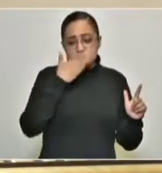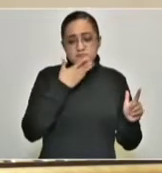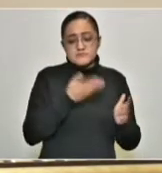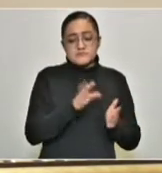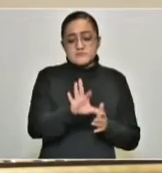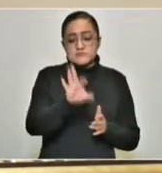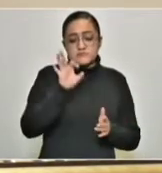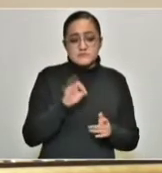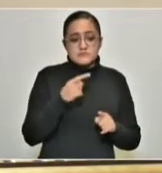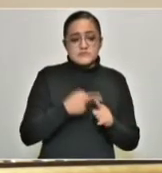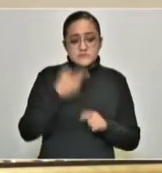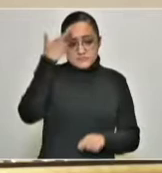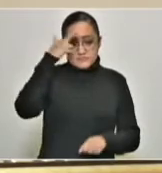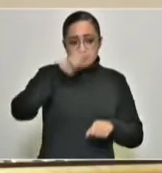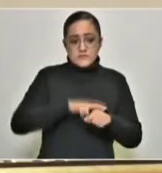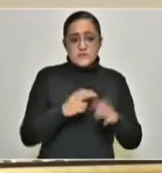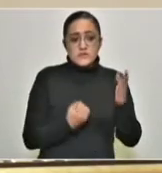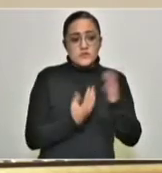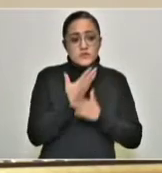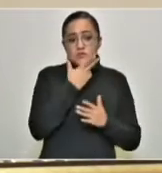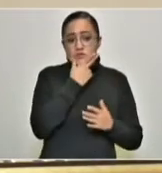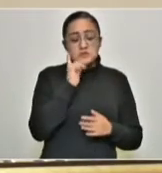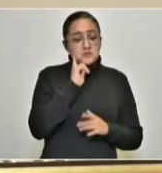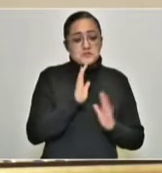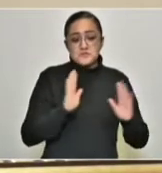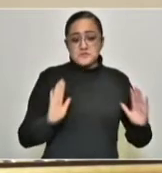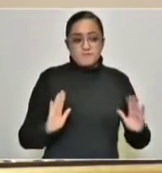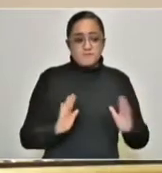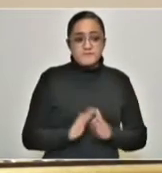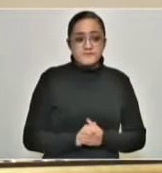de quien va a ser rector o rectora.